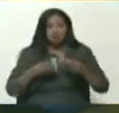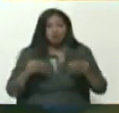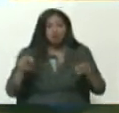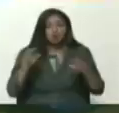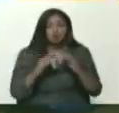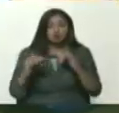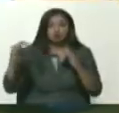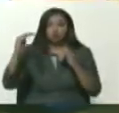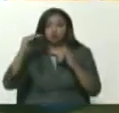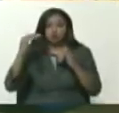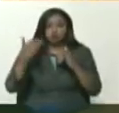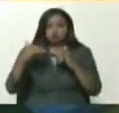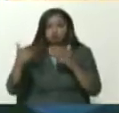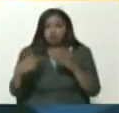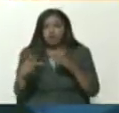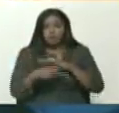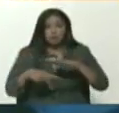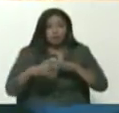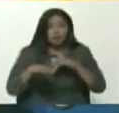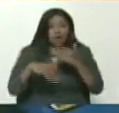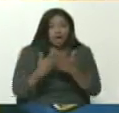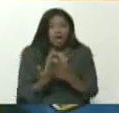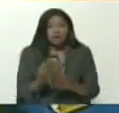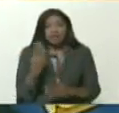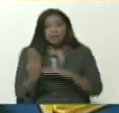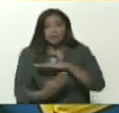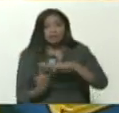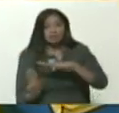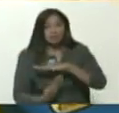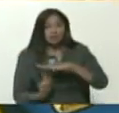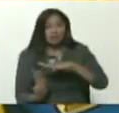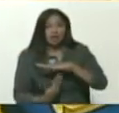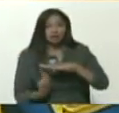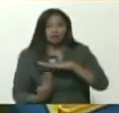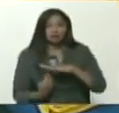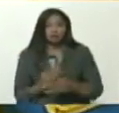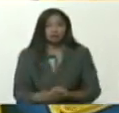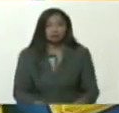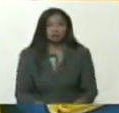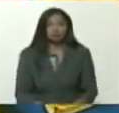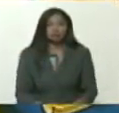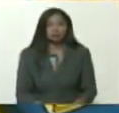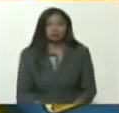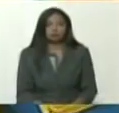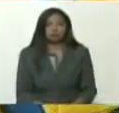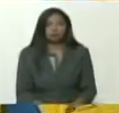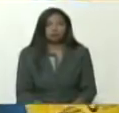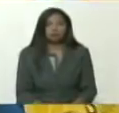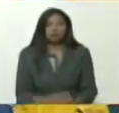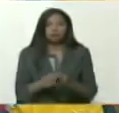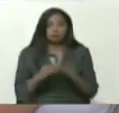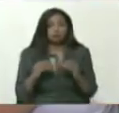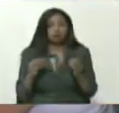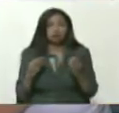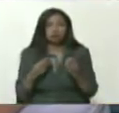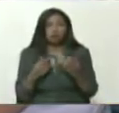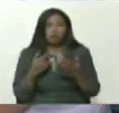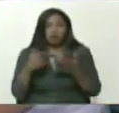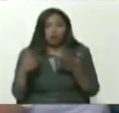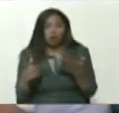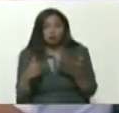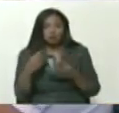niveles de los niños, desde preescolar hasta bachillerato. Tenemos todo el set allá, lo que lleva el contenido del